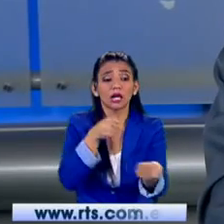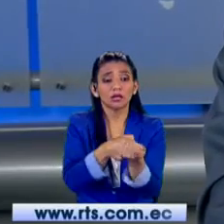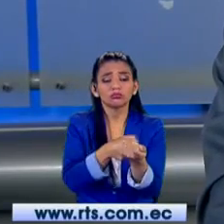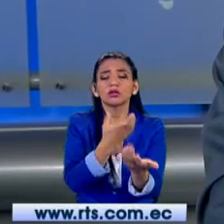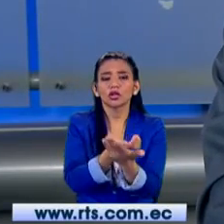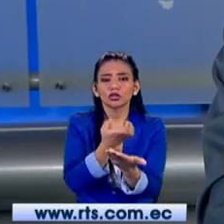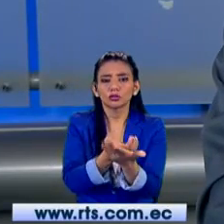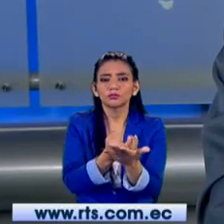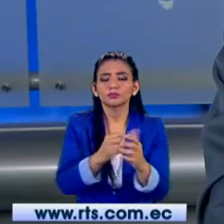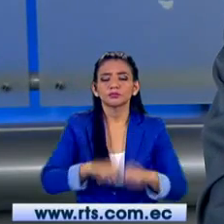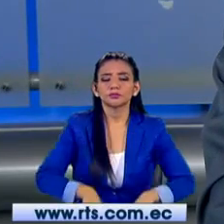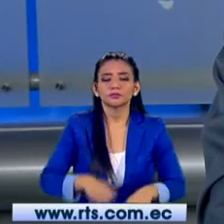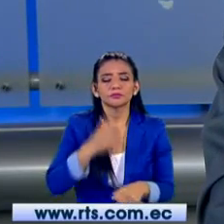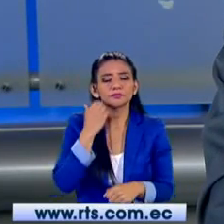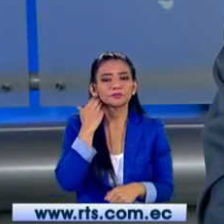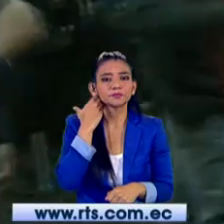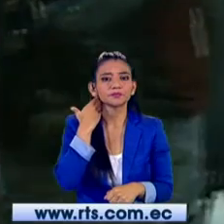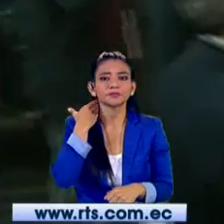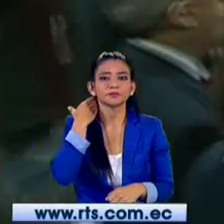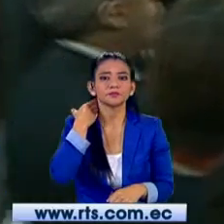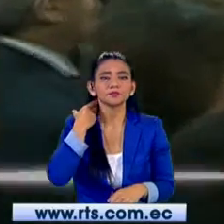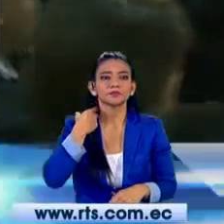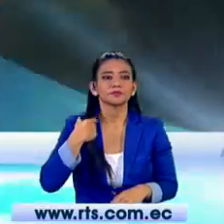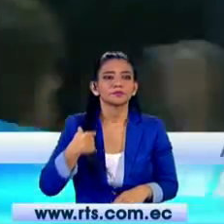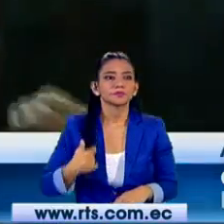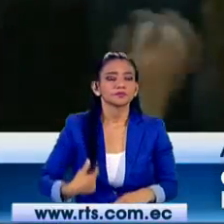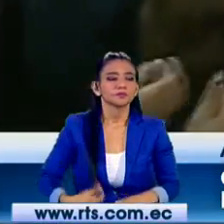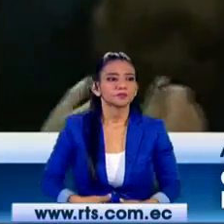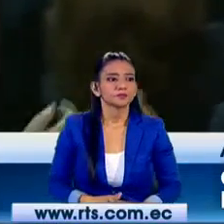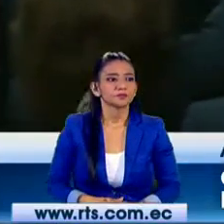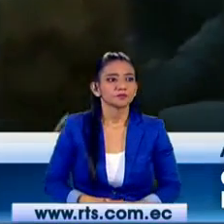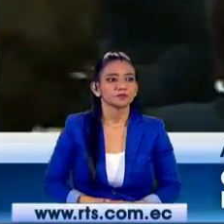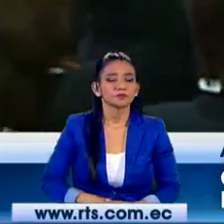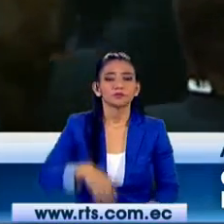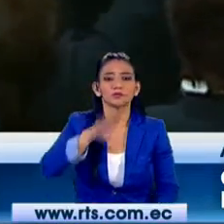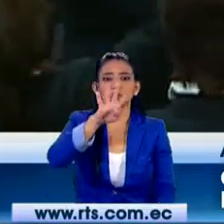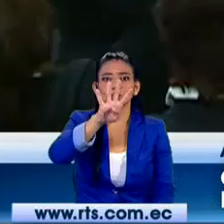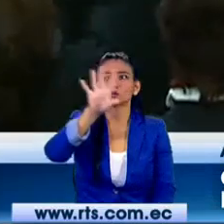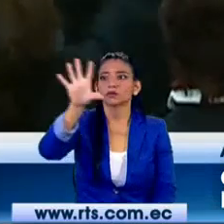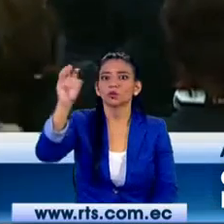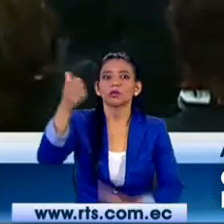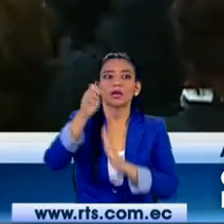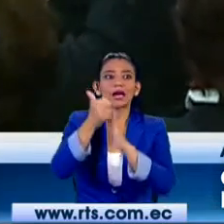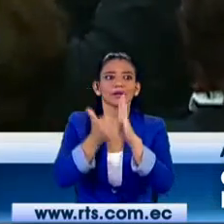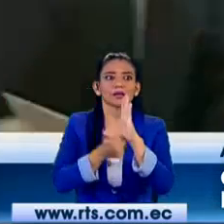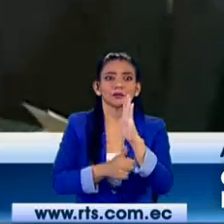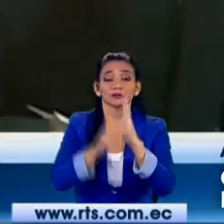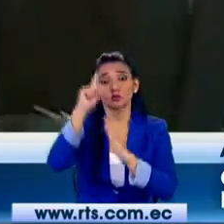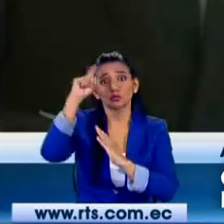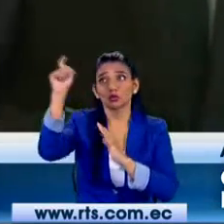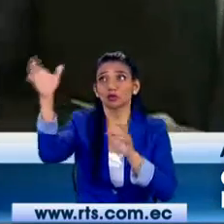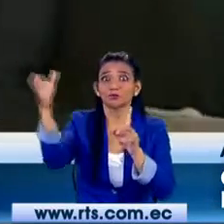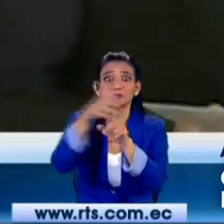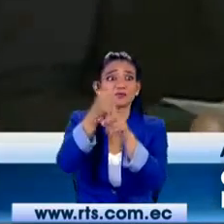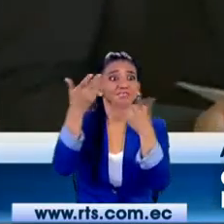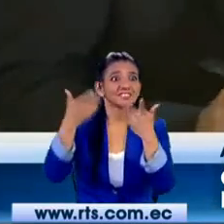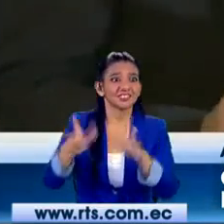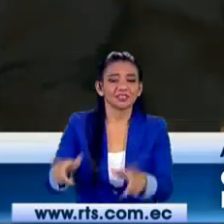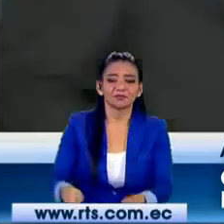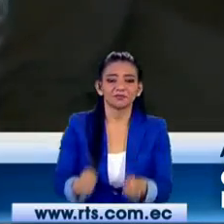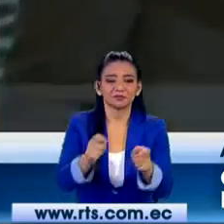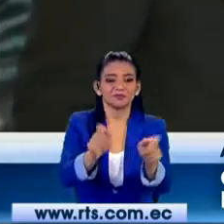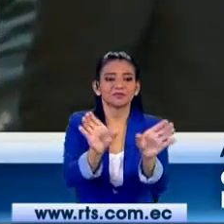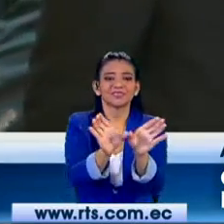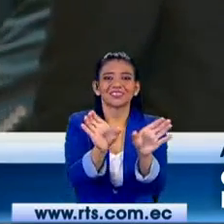para este sector. El sueño de 450 artesanos se hizo realidad al recibir los certificados